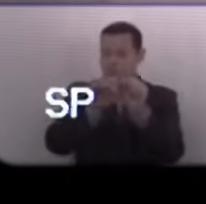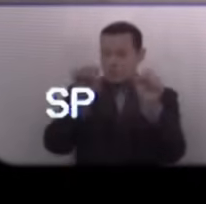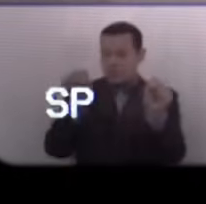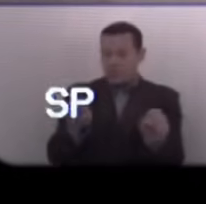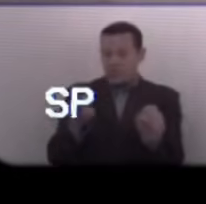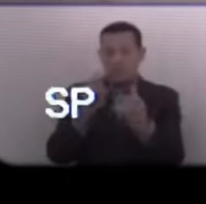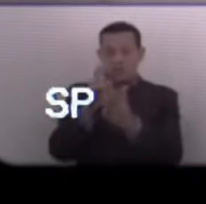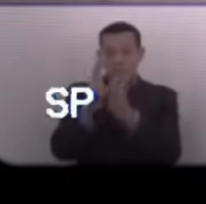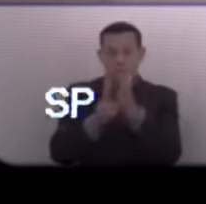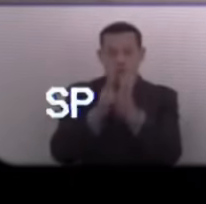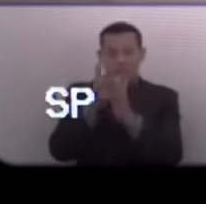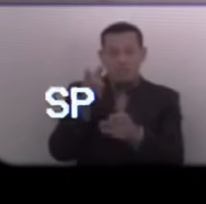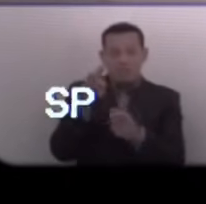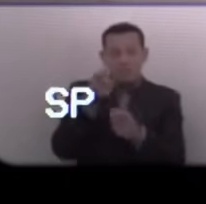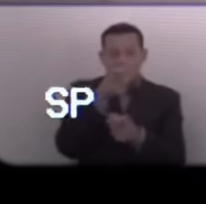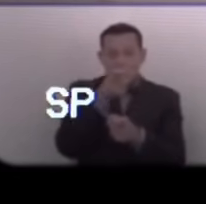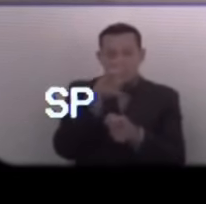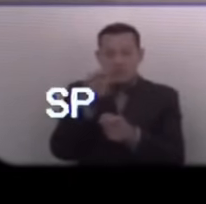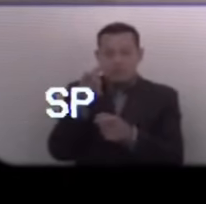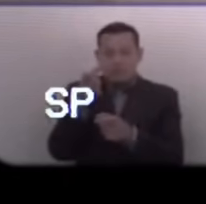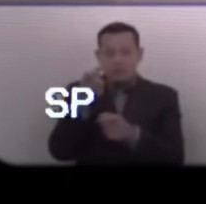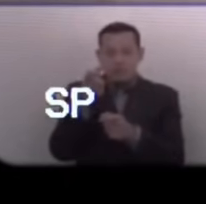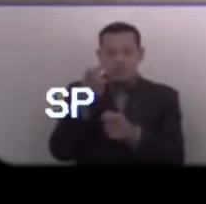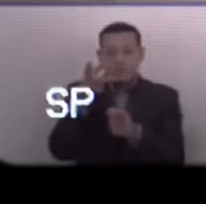de videovigilancia.